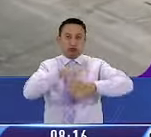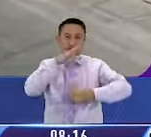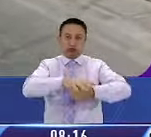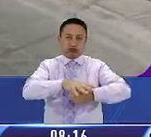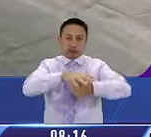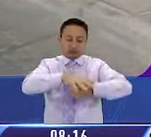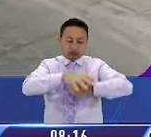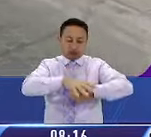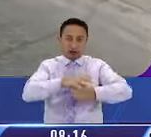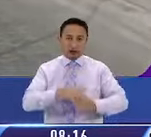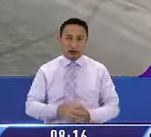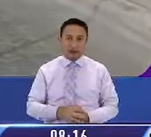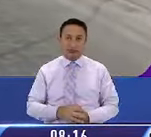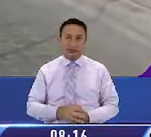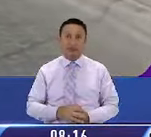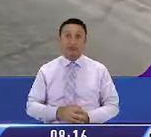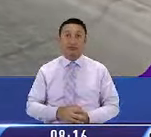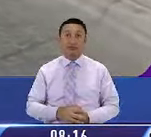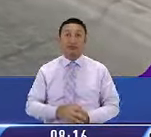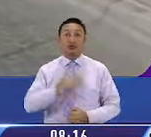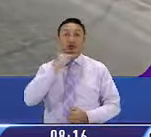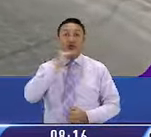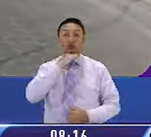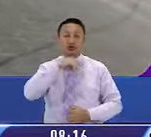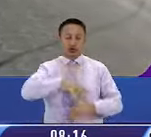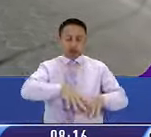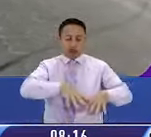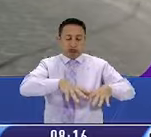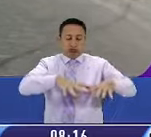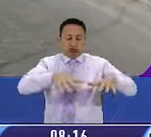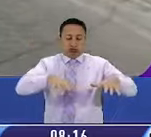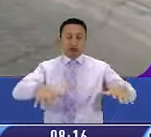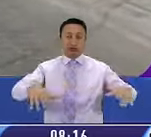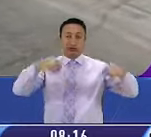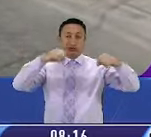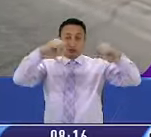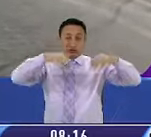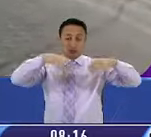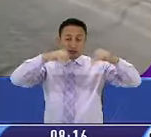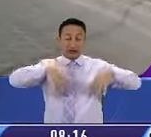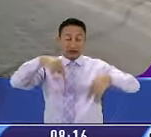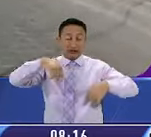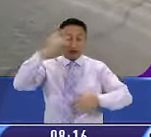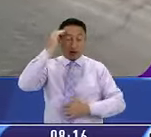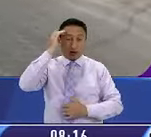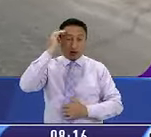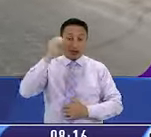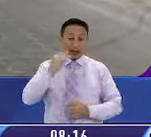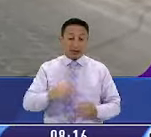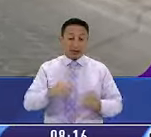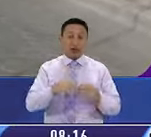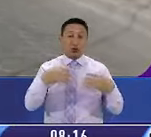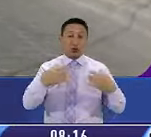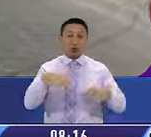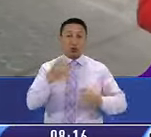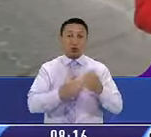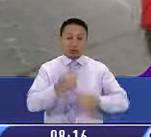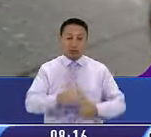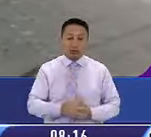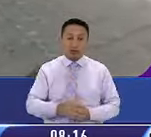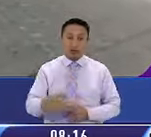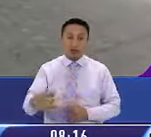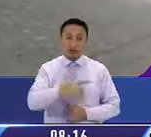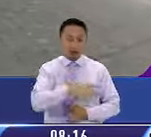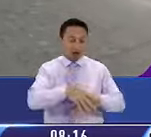tapada. Ahora, los desechos han rebosado. Cuando llueve, la preocupación se hace aún más grave, puesto que todo esto